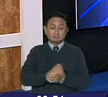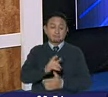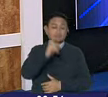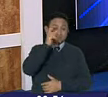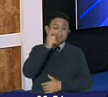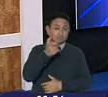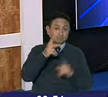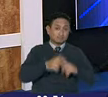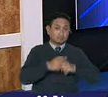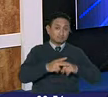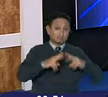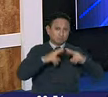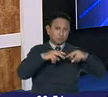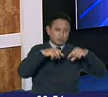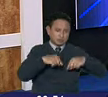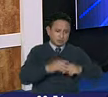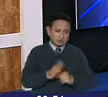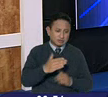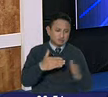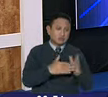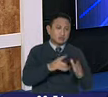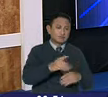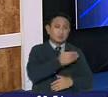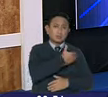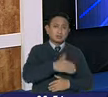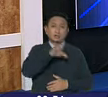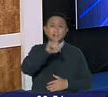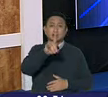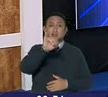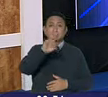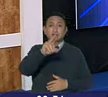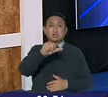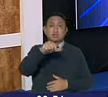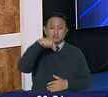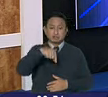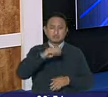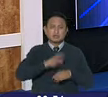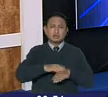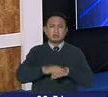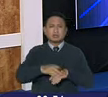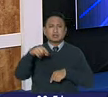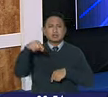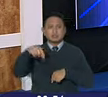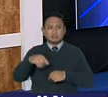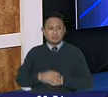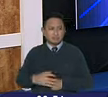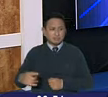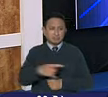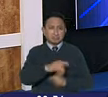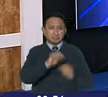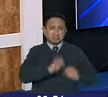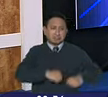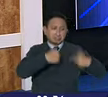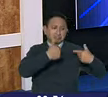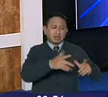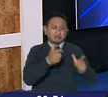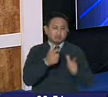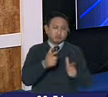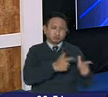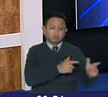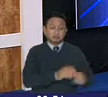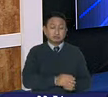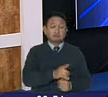una investigación en contra de la presidenta Dina Boluarte por presunto delito de genocidio, mientras que la